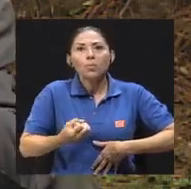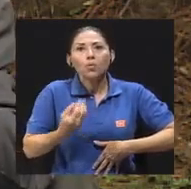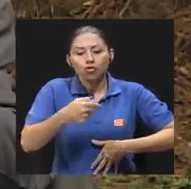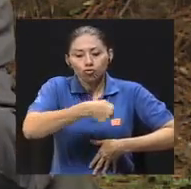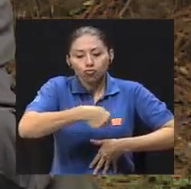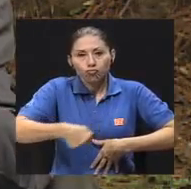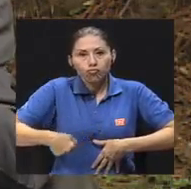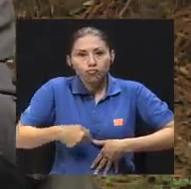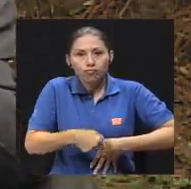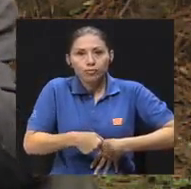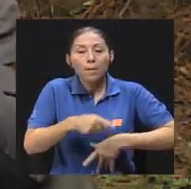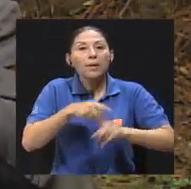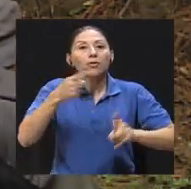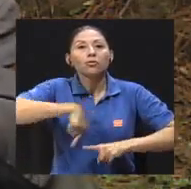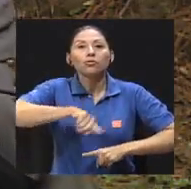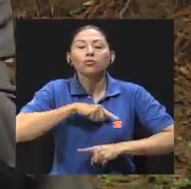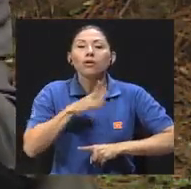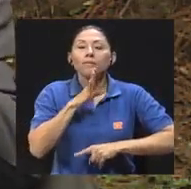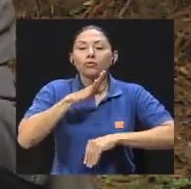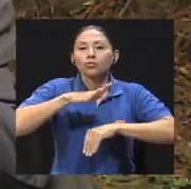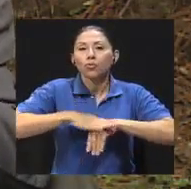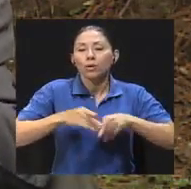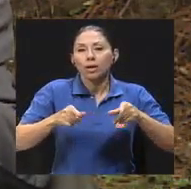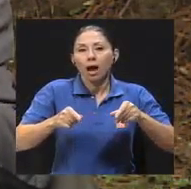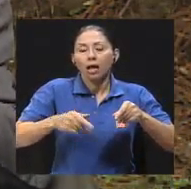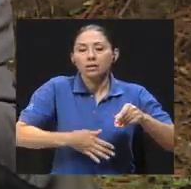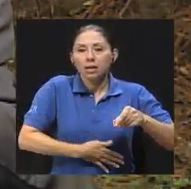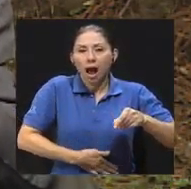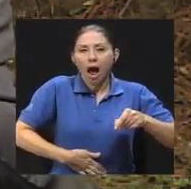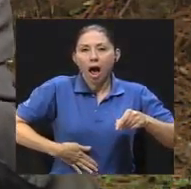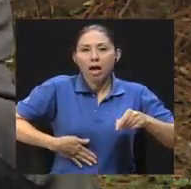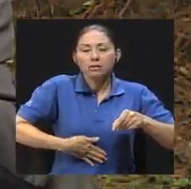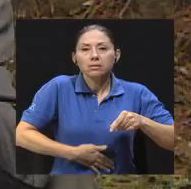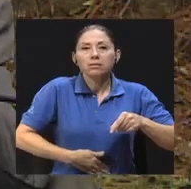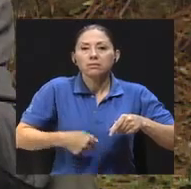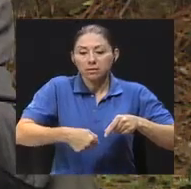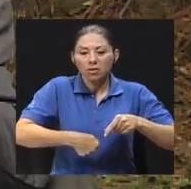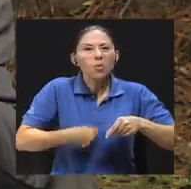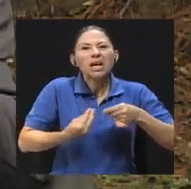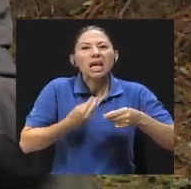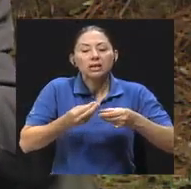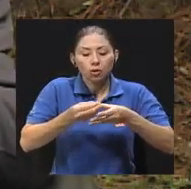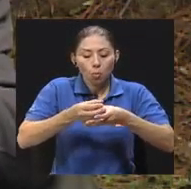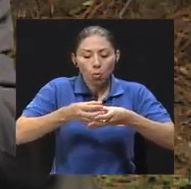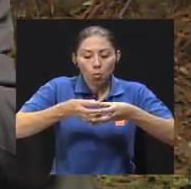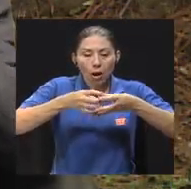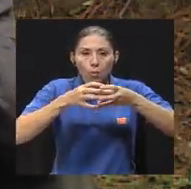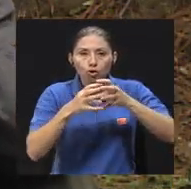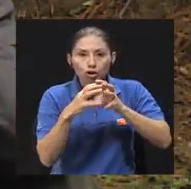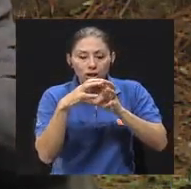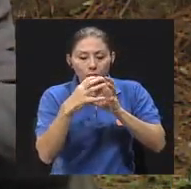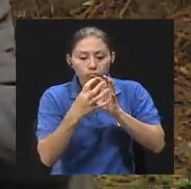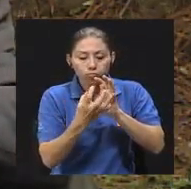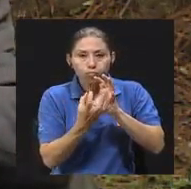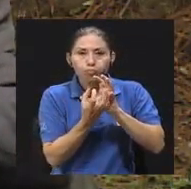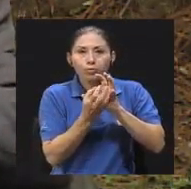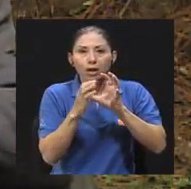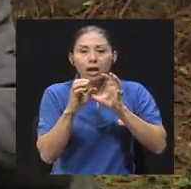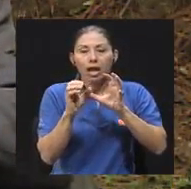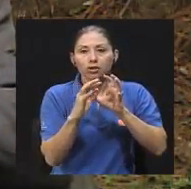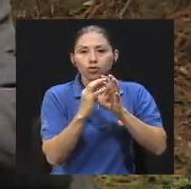El estómago, o cuando hablamos cáncer de estómago, cáncer gástrico, que es lo mismo, hablamos de una bolsita, que es la primera, que es que recibe